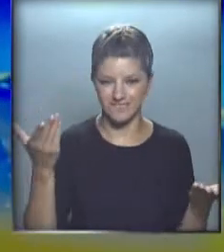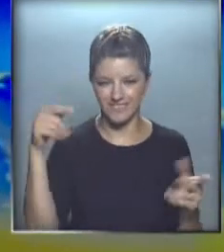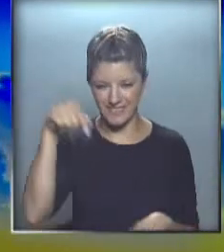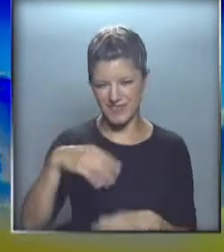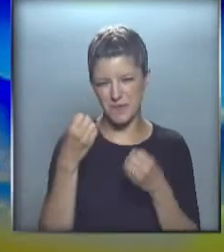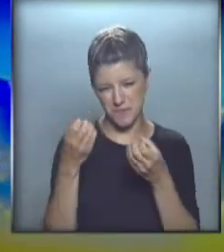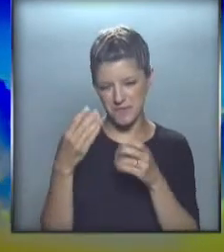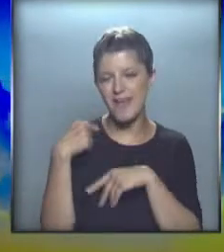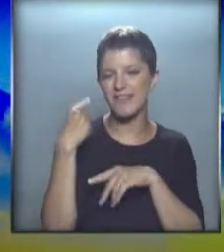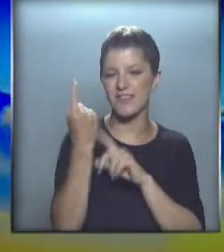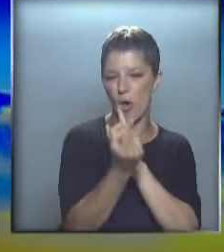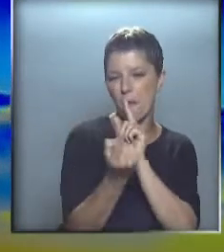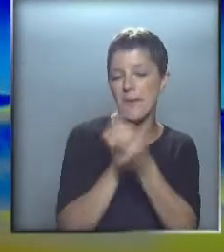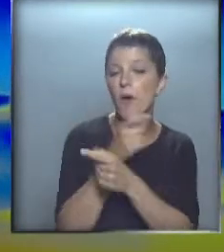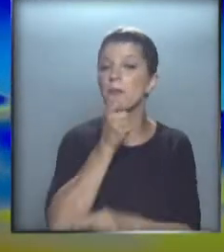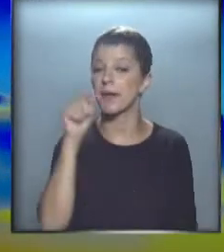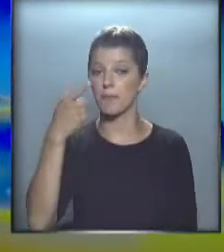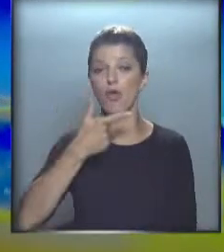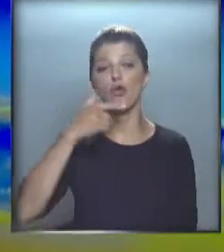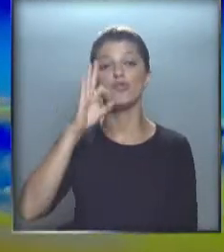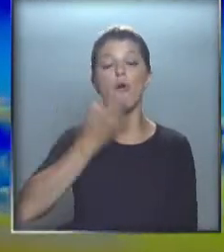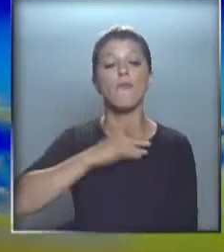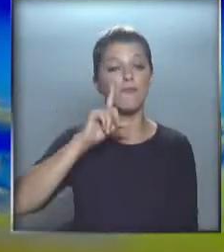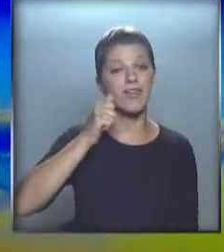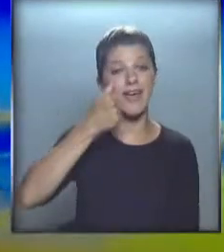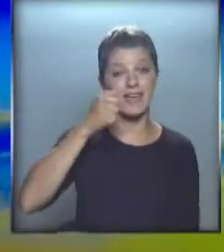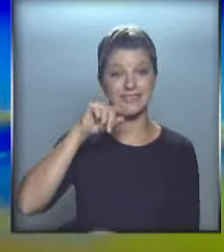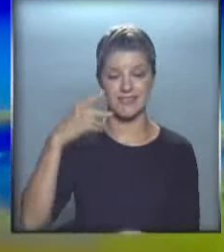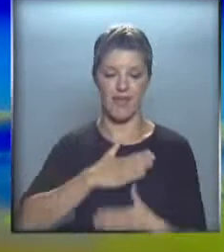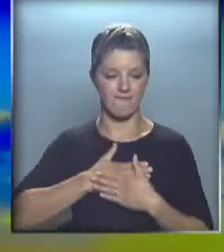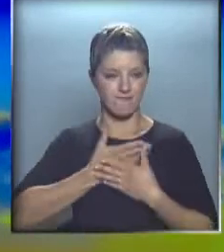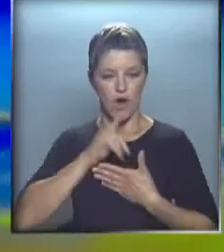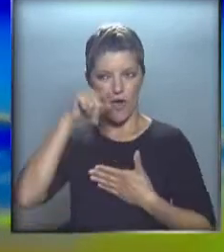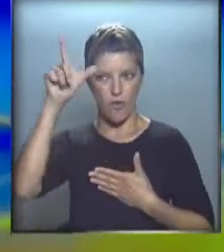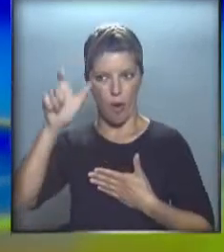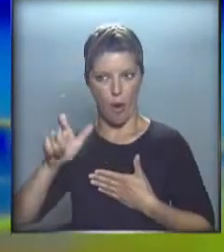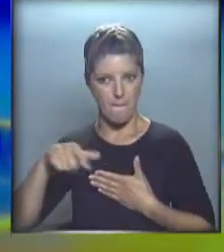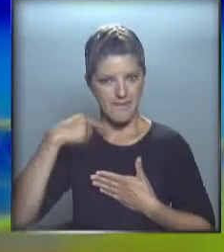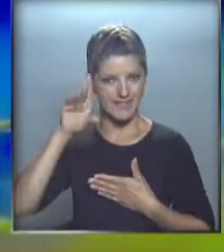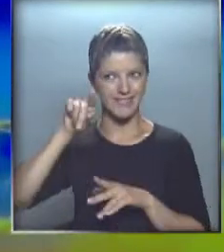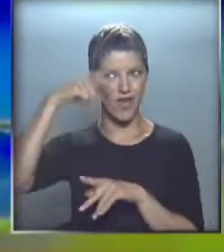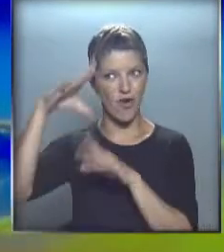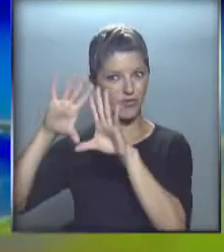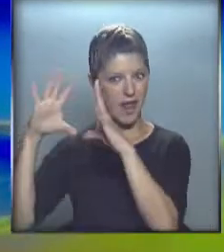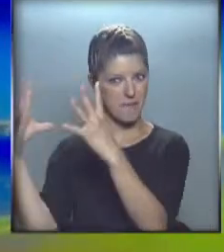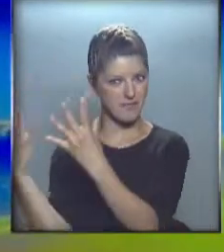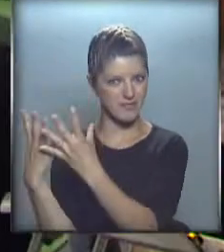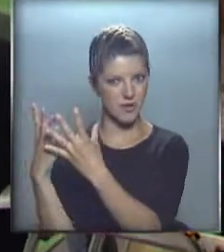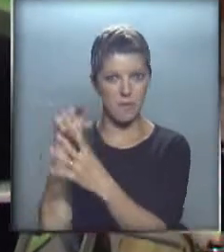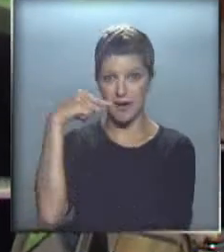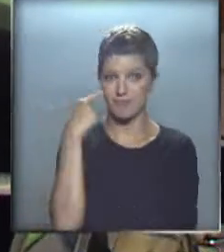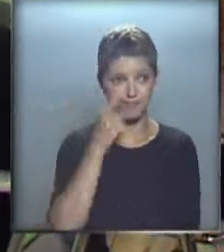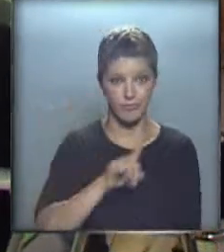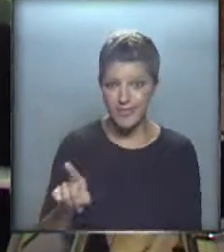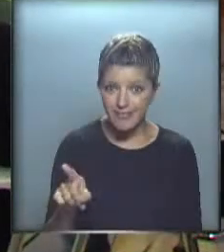los entrecruces. Por ejemplo, Sofía se enamora de uno de los personajes de la otra dimensión, que es Leo. Que no sabe que es de otra dimensión. Claro.